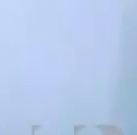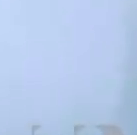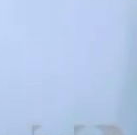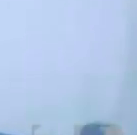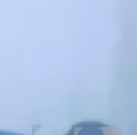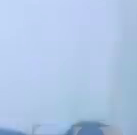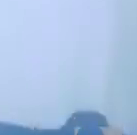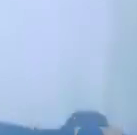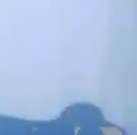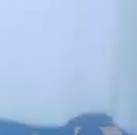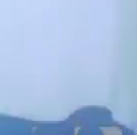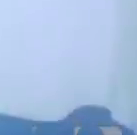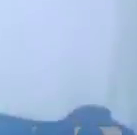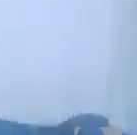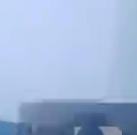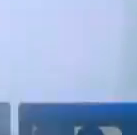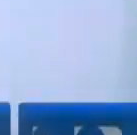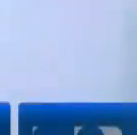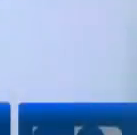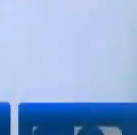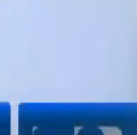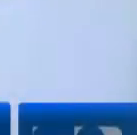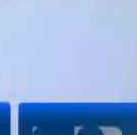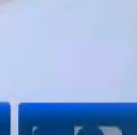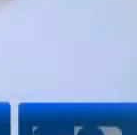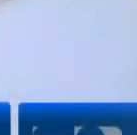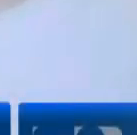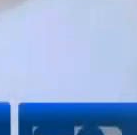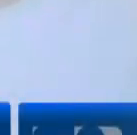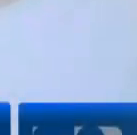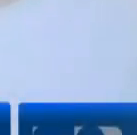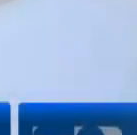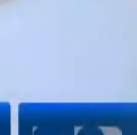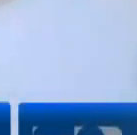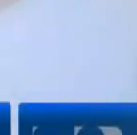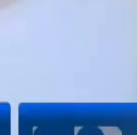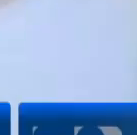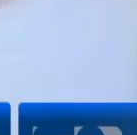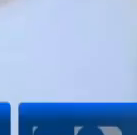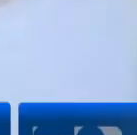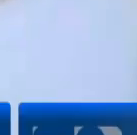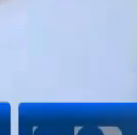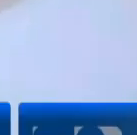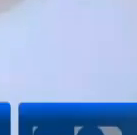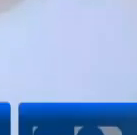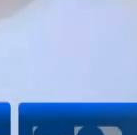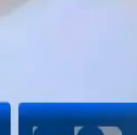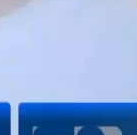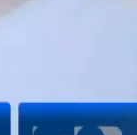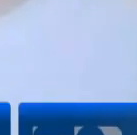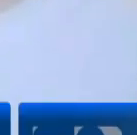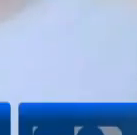Estamos muy, muy agradecidos y pues nada, que Diosito les multiplique a cada uno de esas personas que